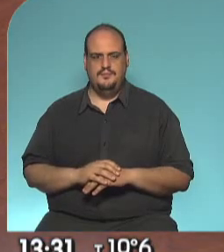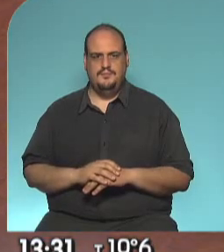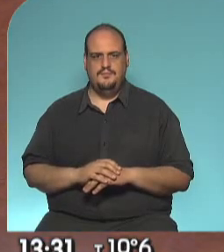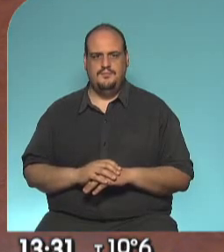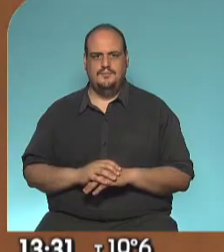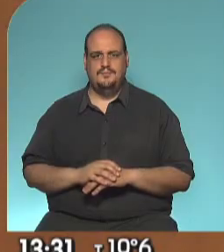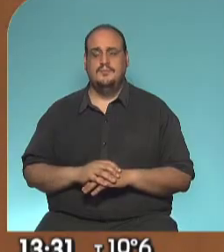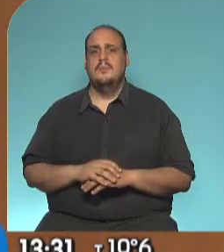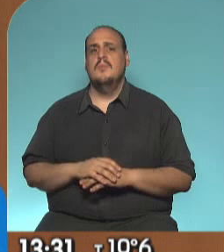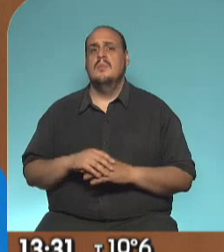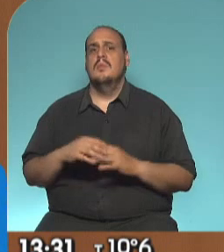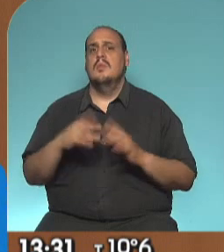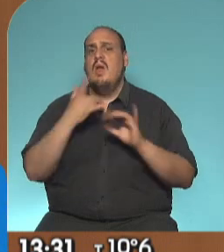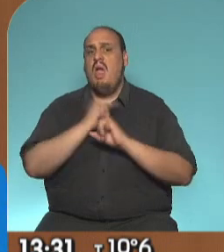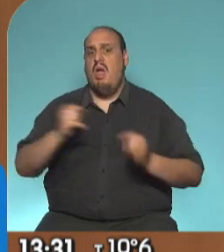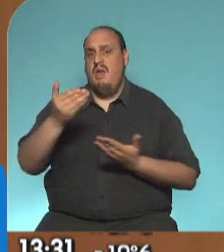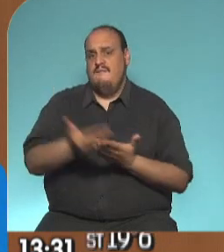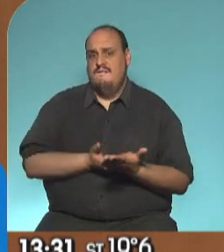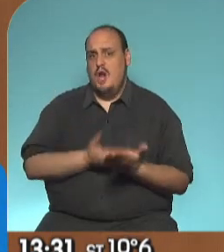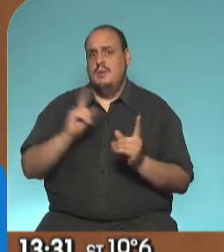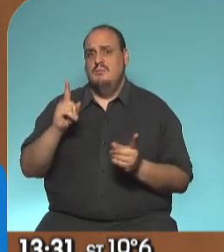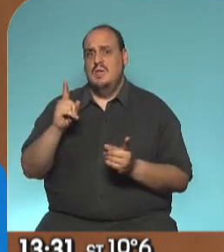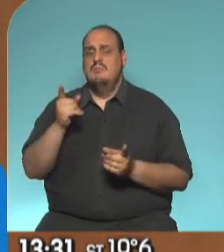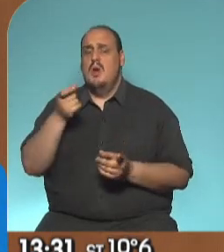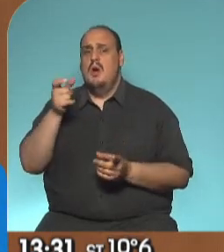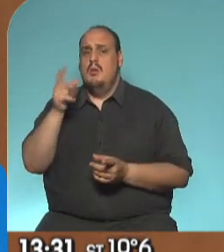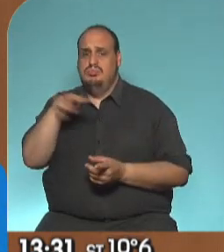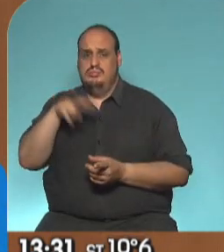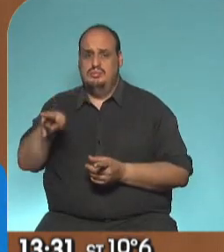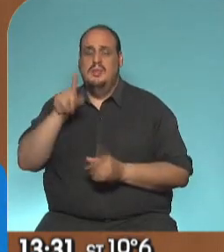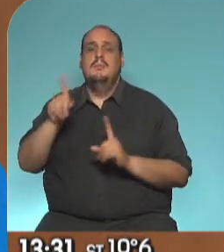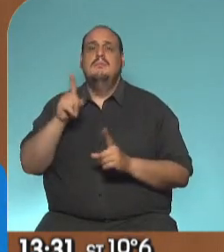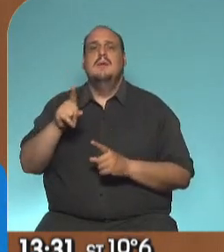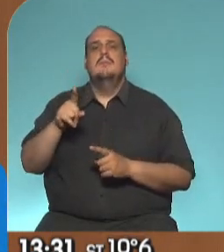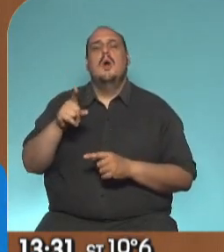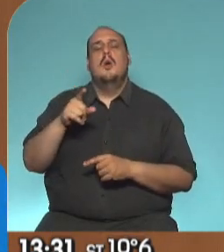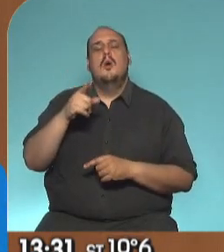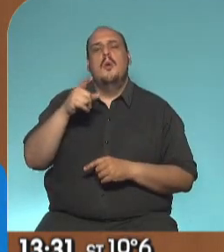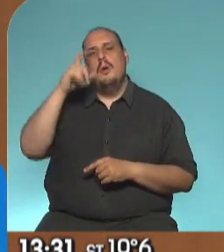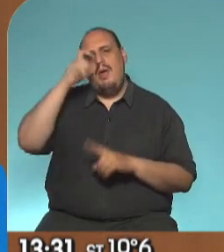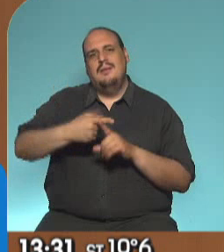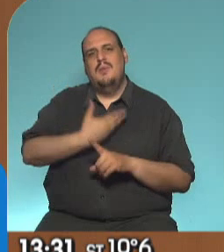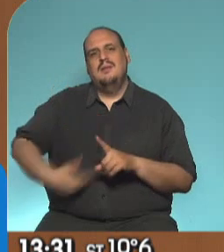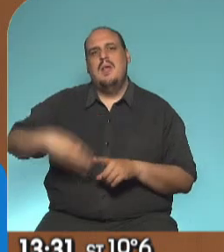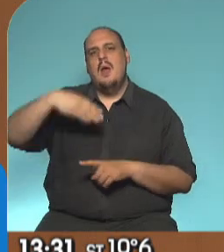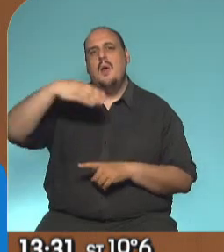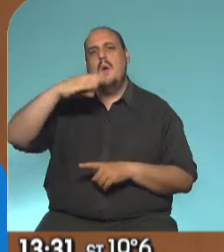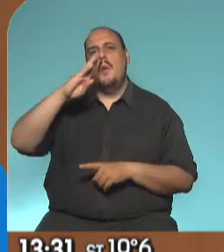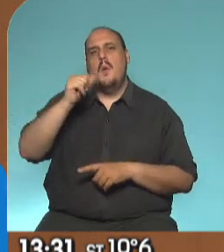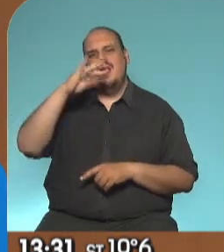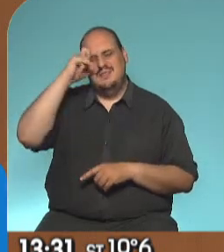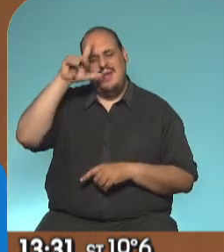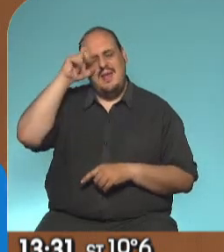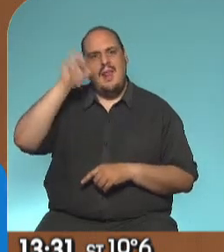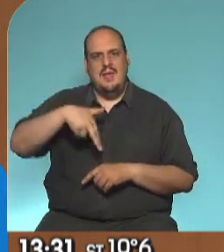El informe que describía, que leía recién Félix, es una continuación del informe Bachelet de 2019, donde la Alta Comisionada de Naciones Unidas para los Derechos